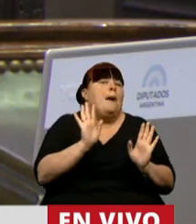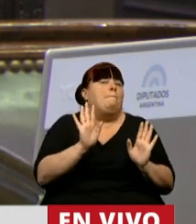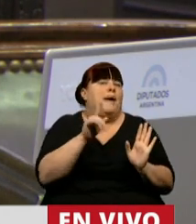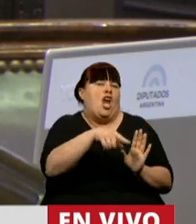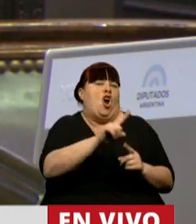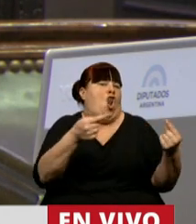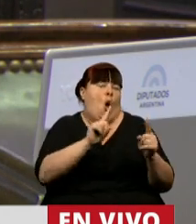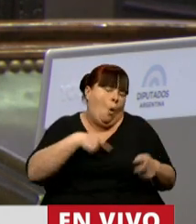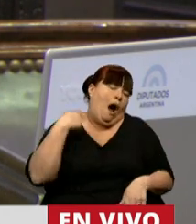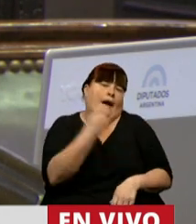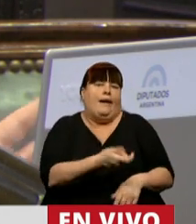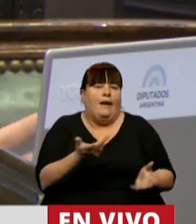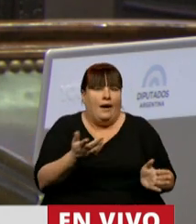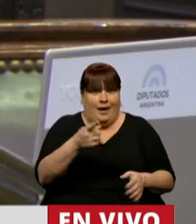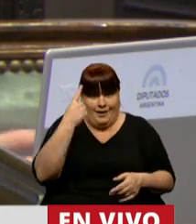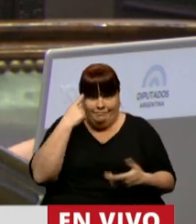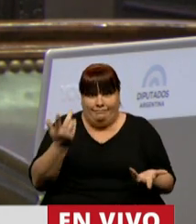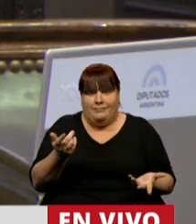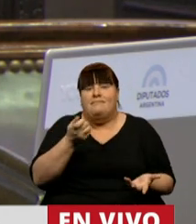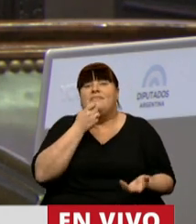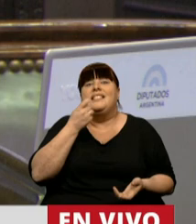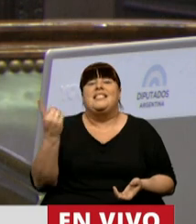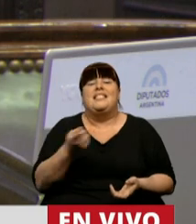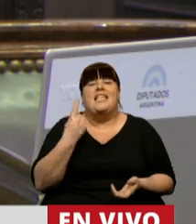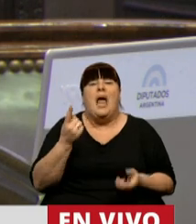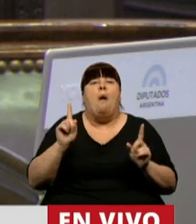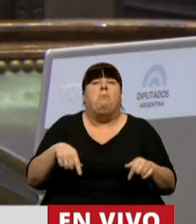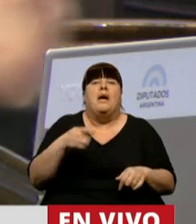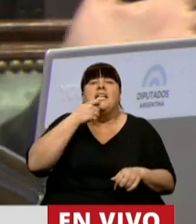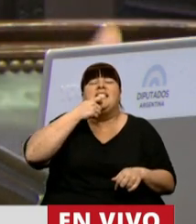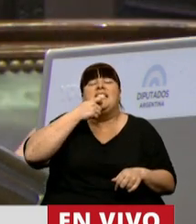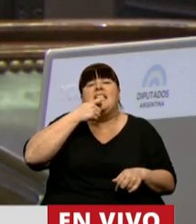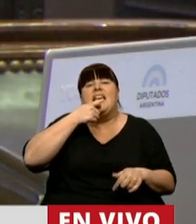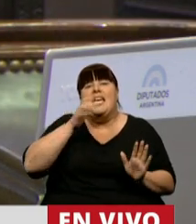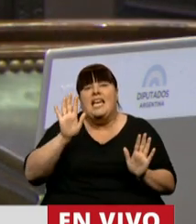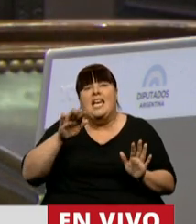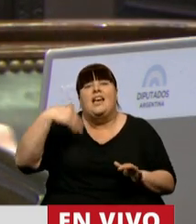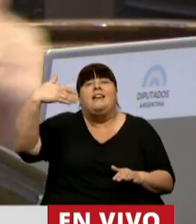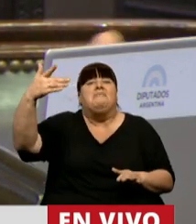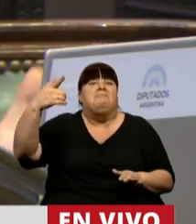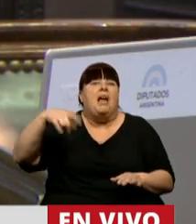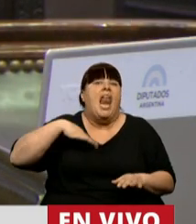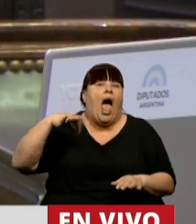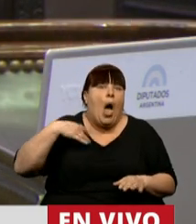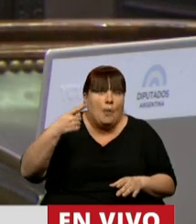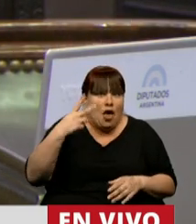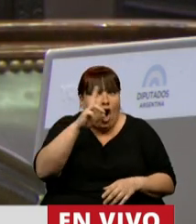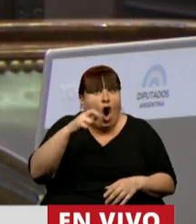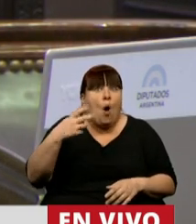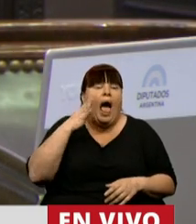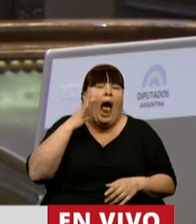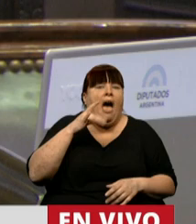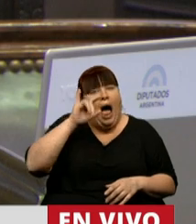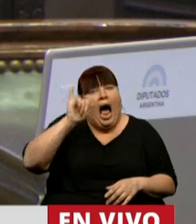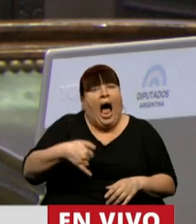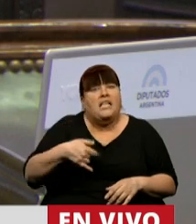Aunque no es lo que te corresponde pero imagínense para quienes este no saben Si alguna vez en su vida este van a cobrar algo